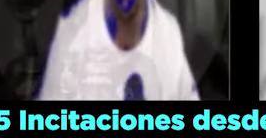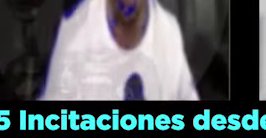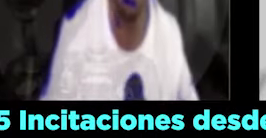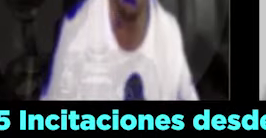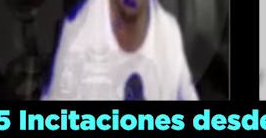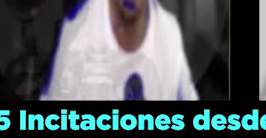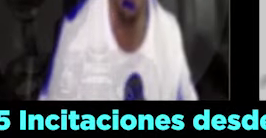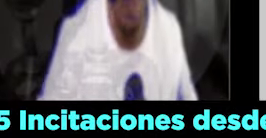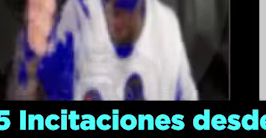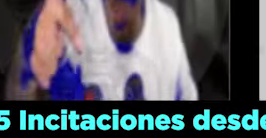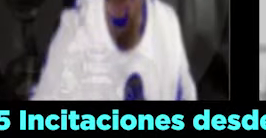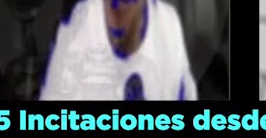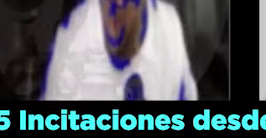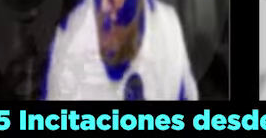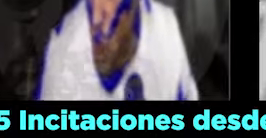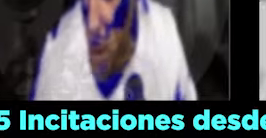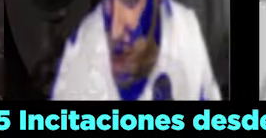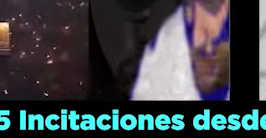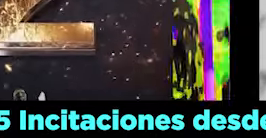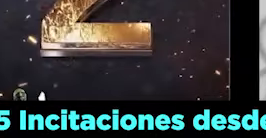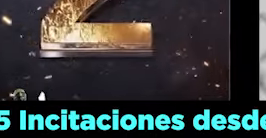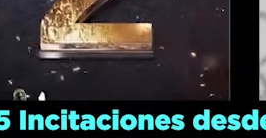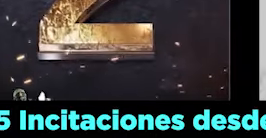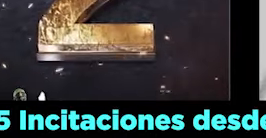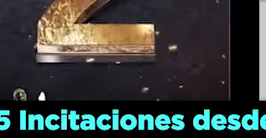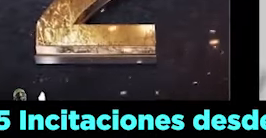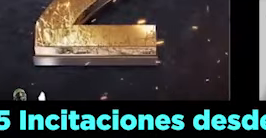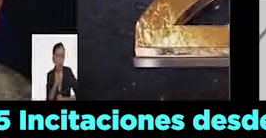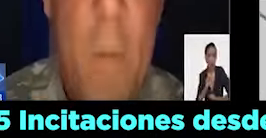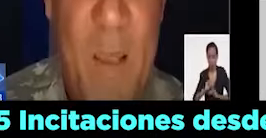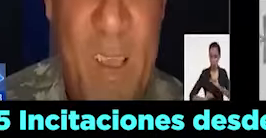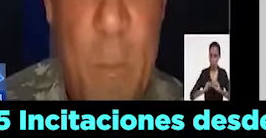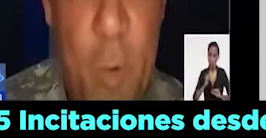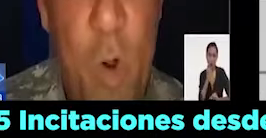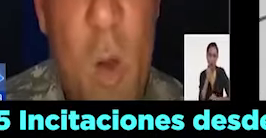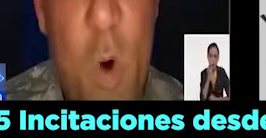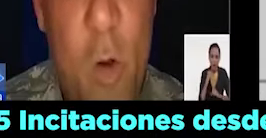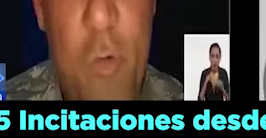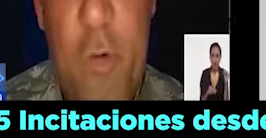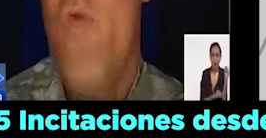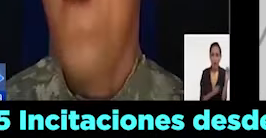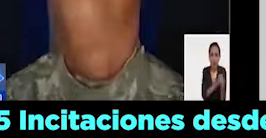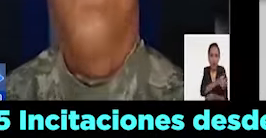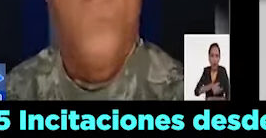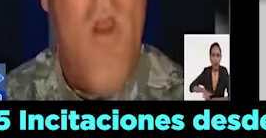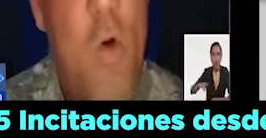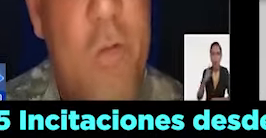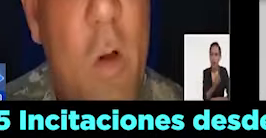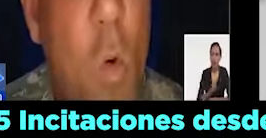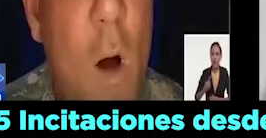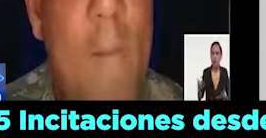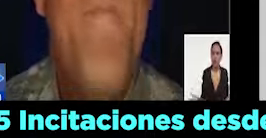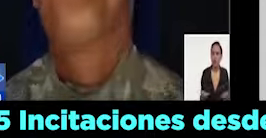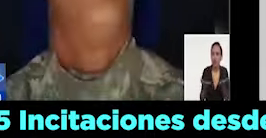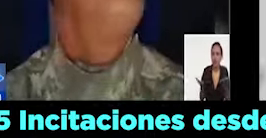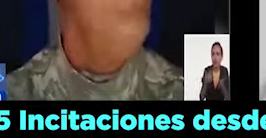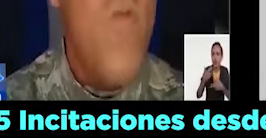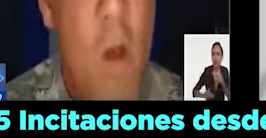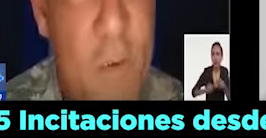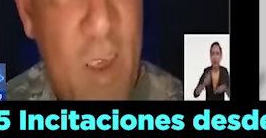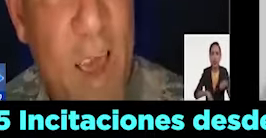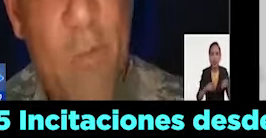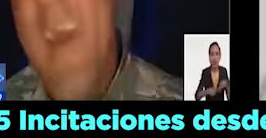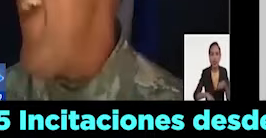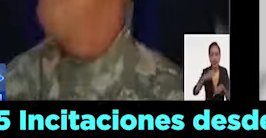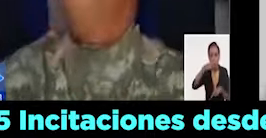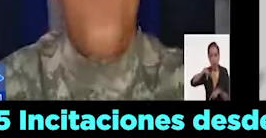a los comunistas. No sé cuántas veces lo voy a decir. El despertar del pueblo lo hemos dado nosotros con ardiendo las cosas en Cuba.